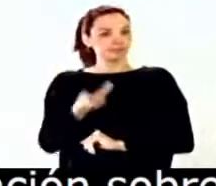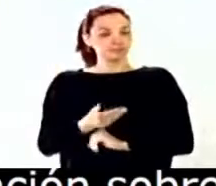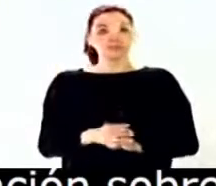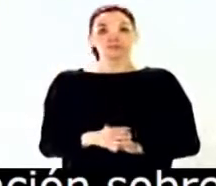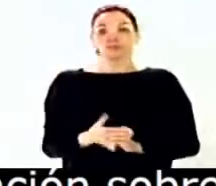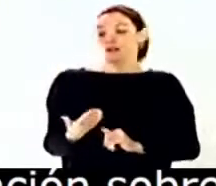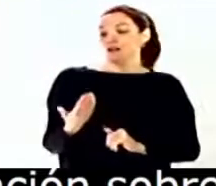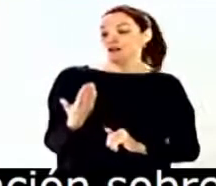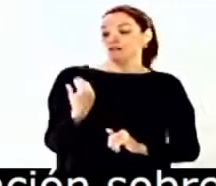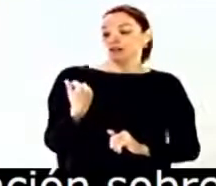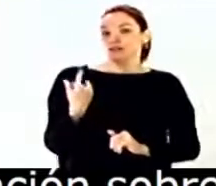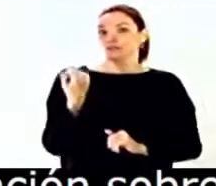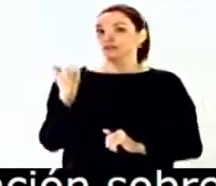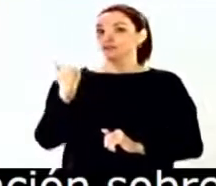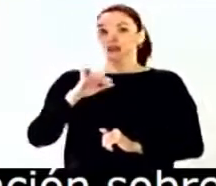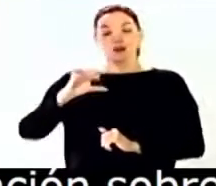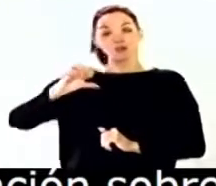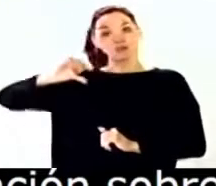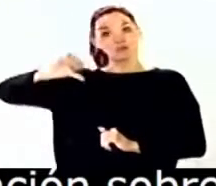Ayer se aprobaron